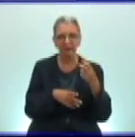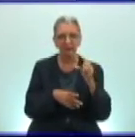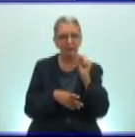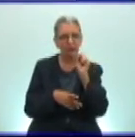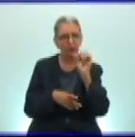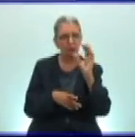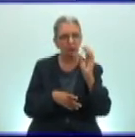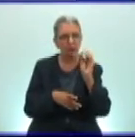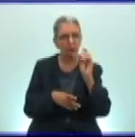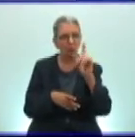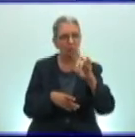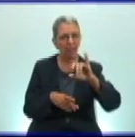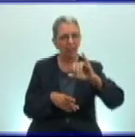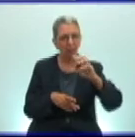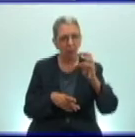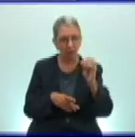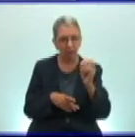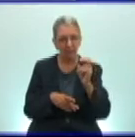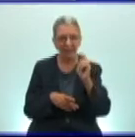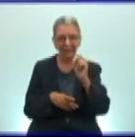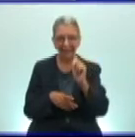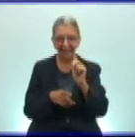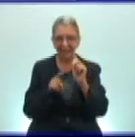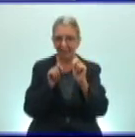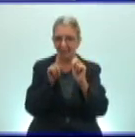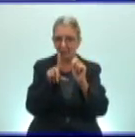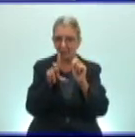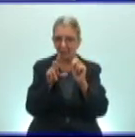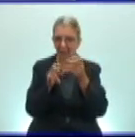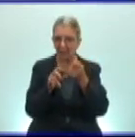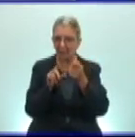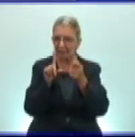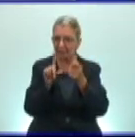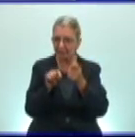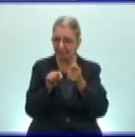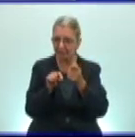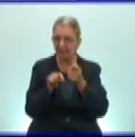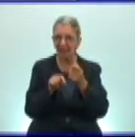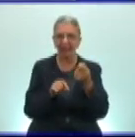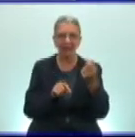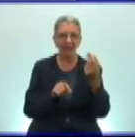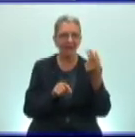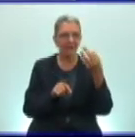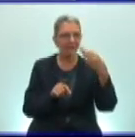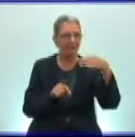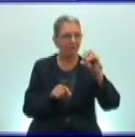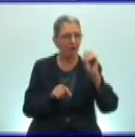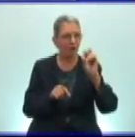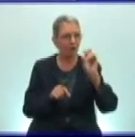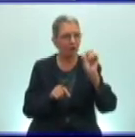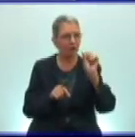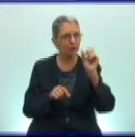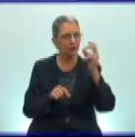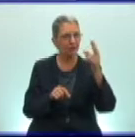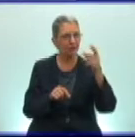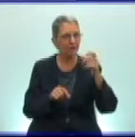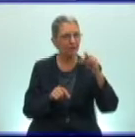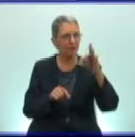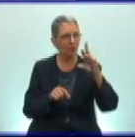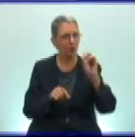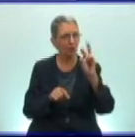es Na, el fósforo se representa con una P y la plata